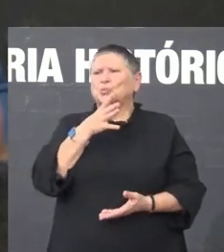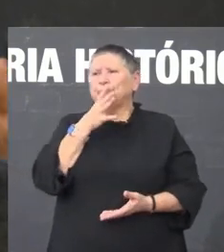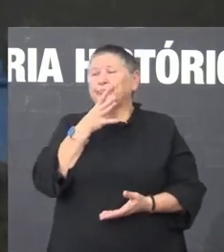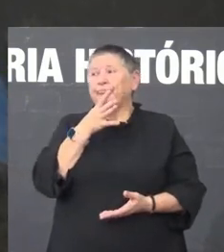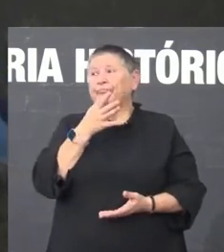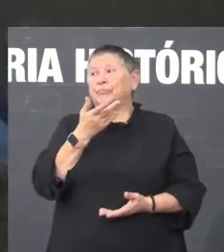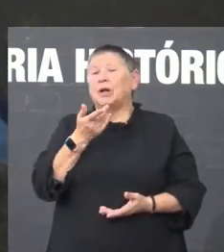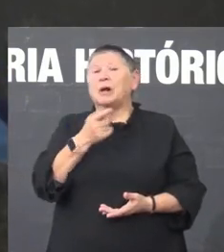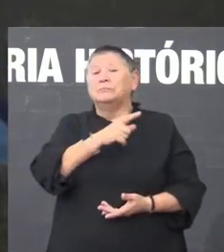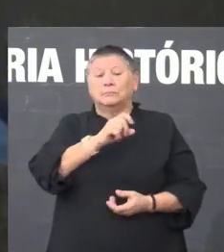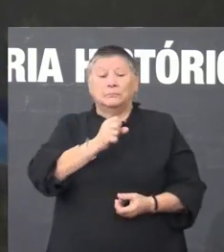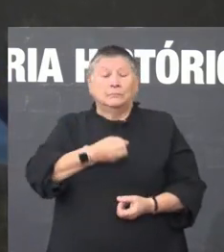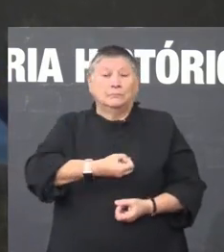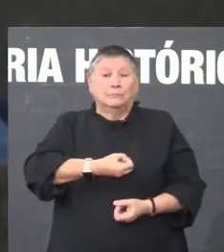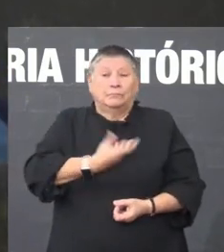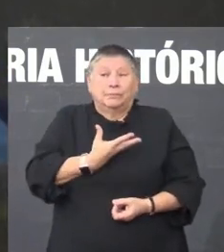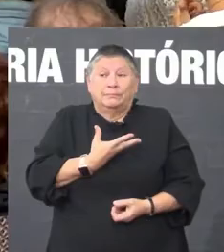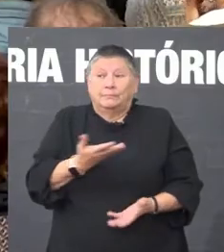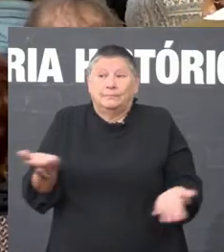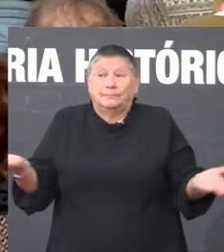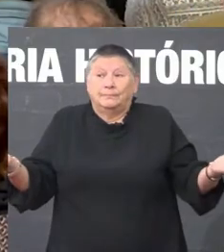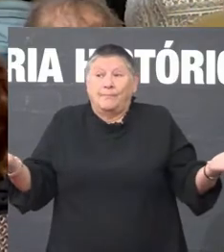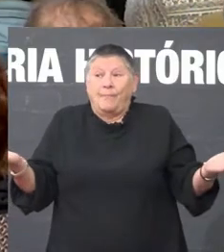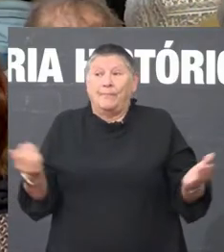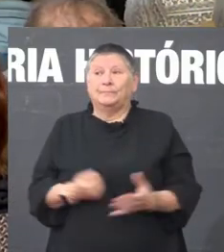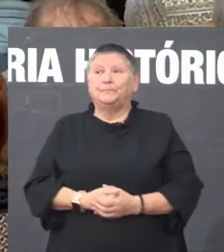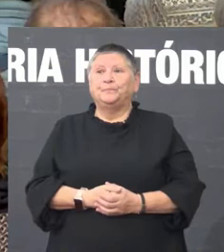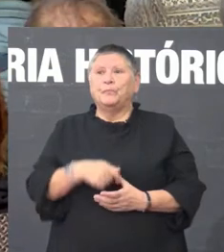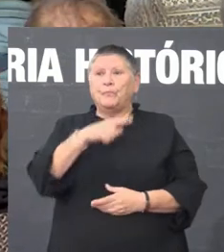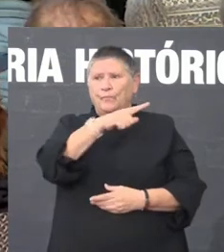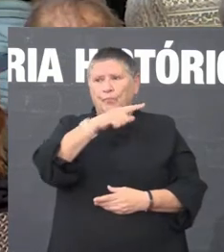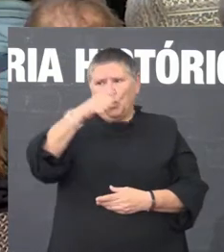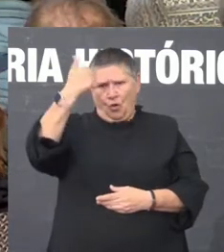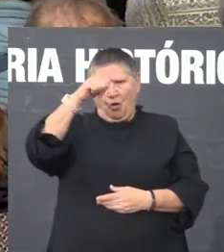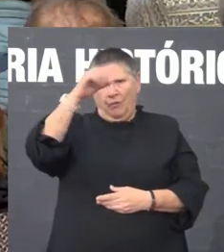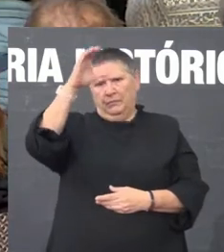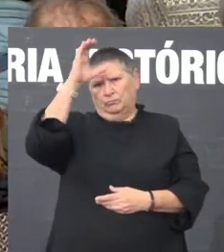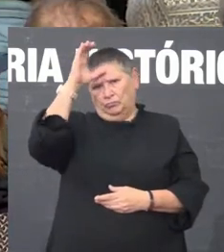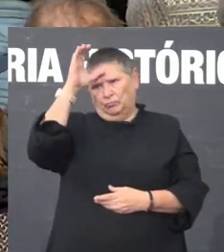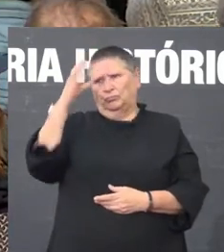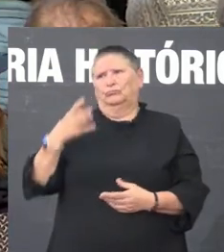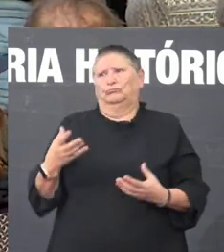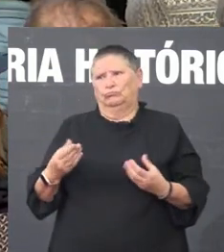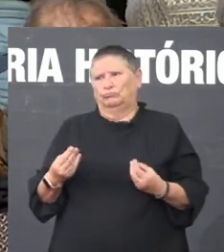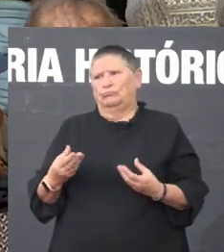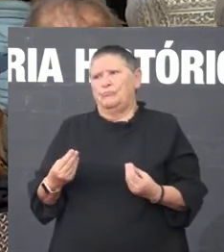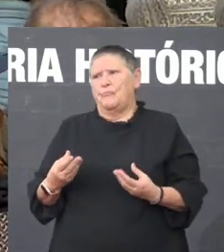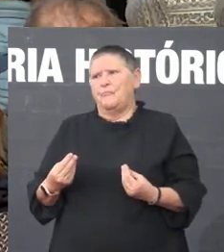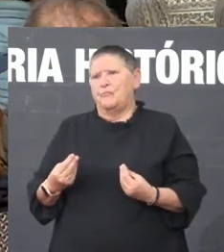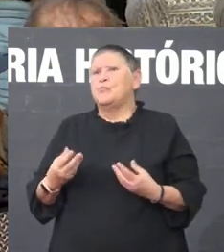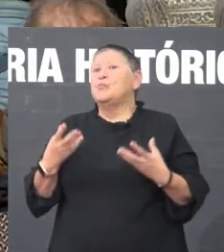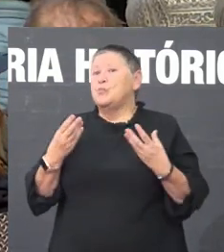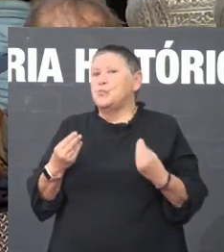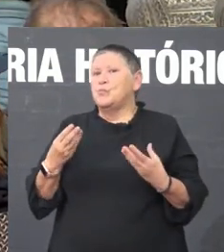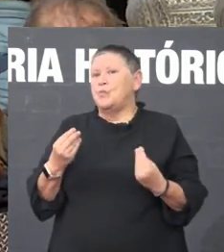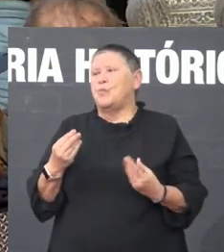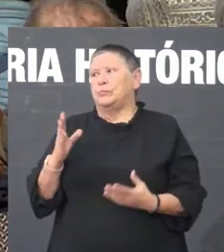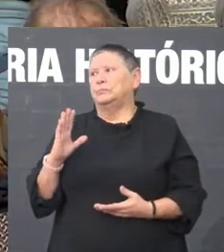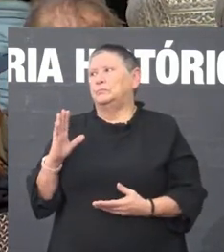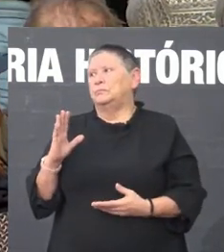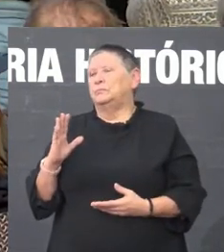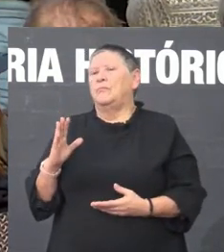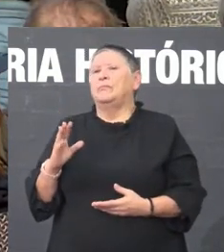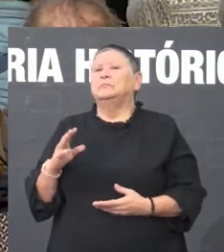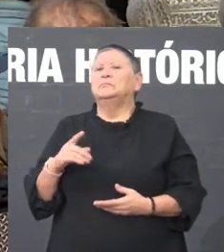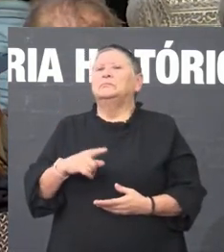Porque le salió del corazón. Claro. Y era un hombre muy inteligente. Muy inteligente. Y un